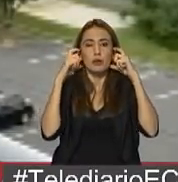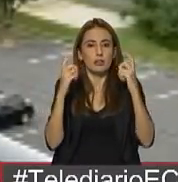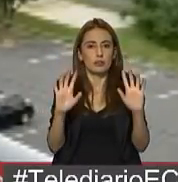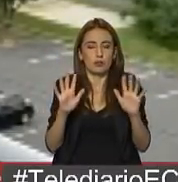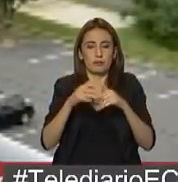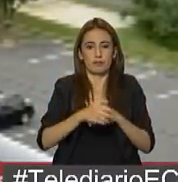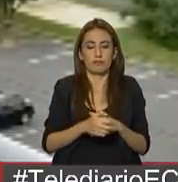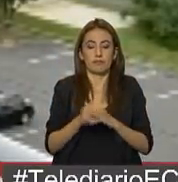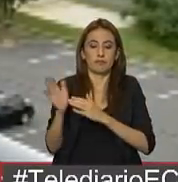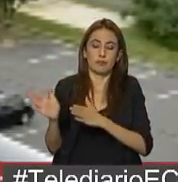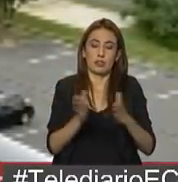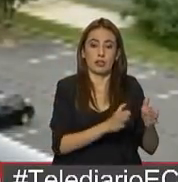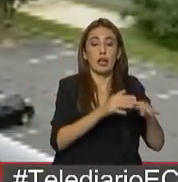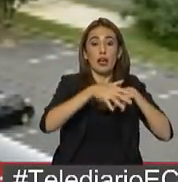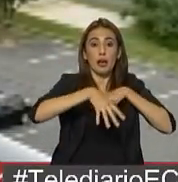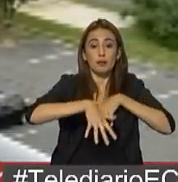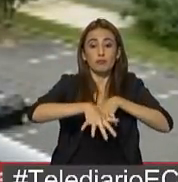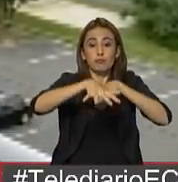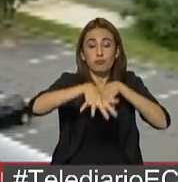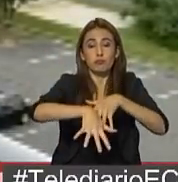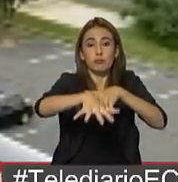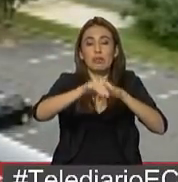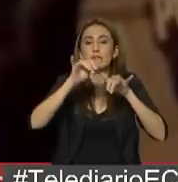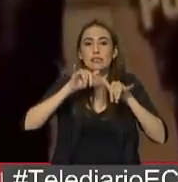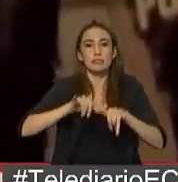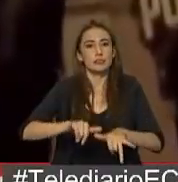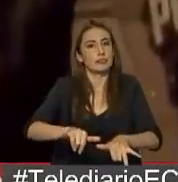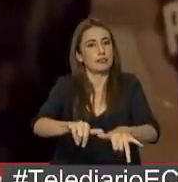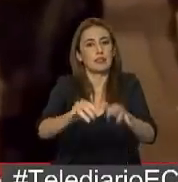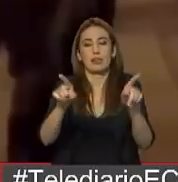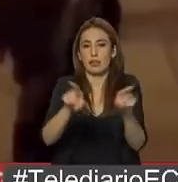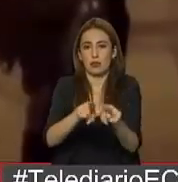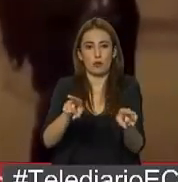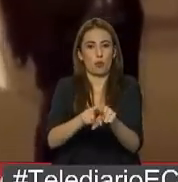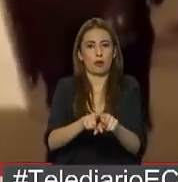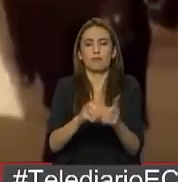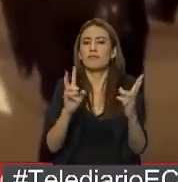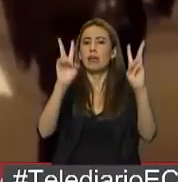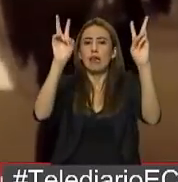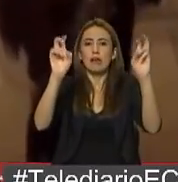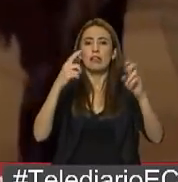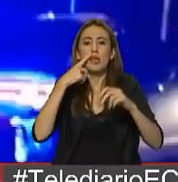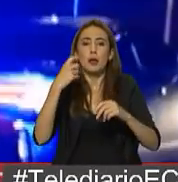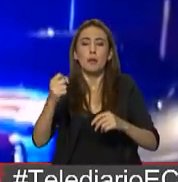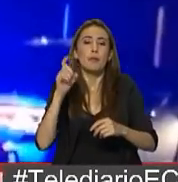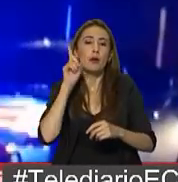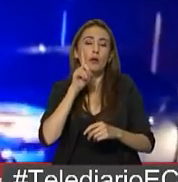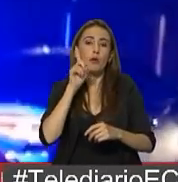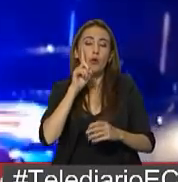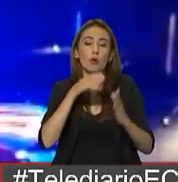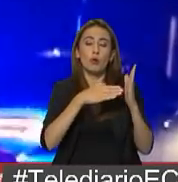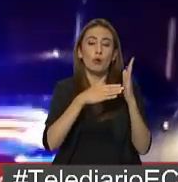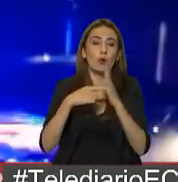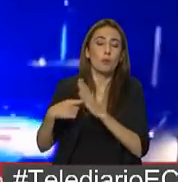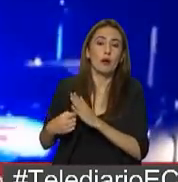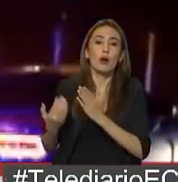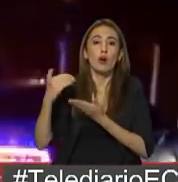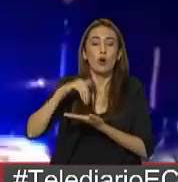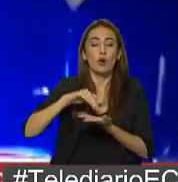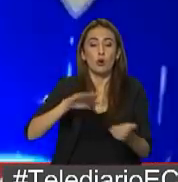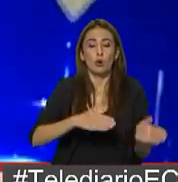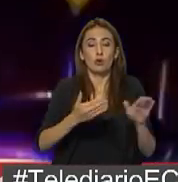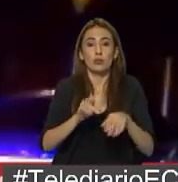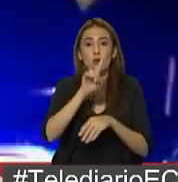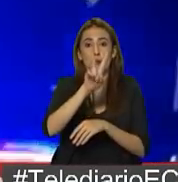protestas contra prácticas raciales y abuso policial revivieron en Atlanta durante el fin de semana tras la muerte de un ciudadano afroestadounidense de